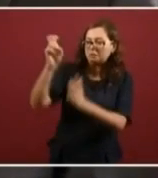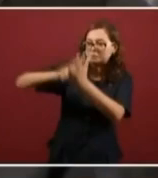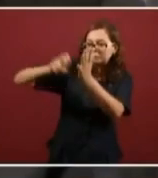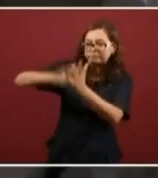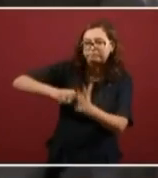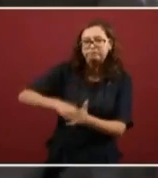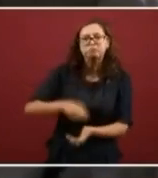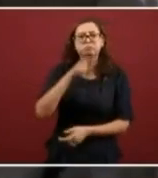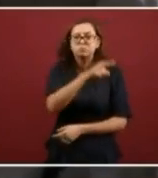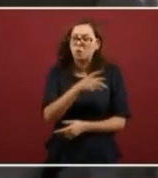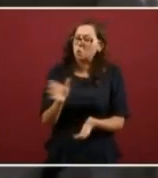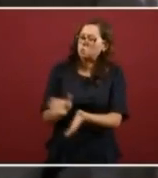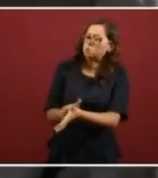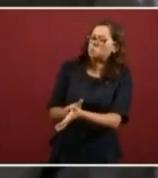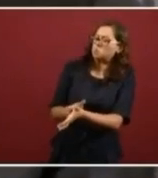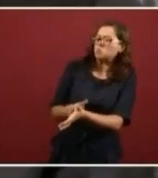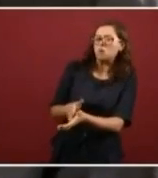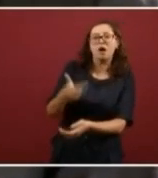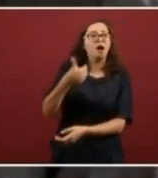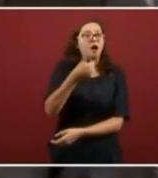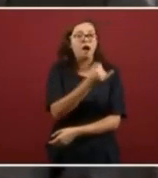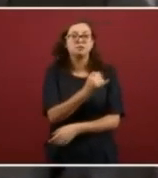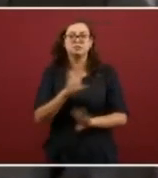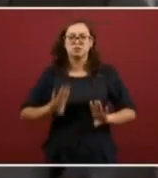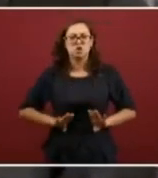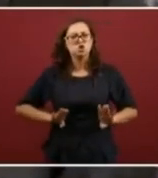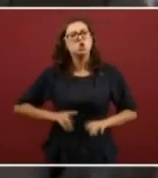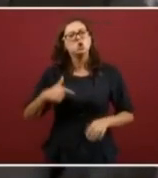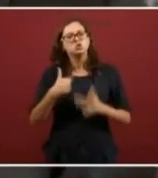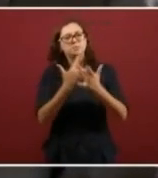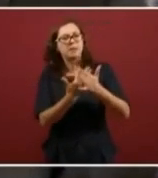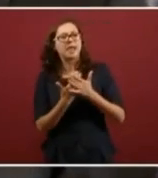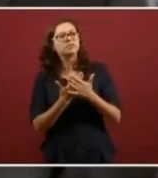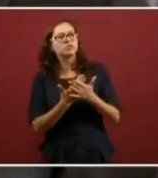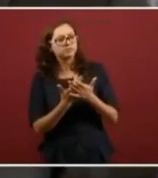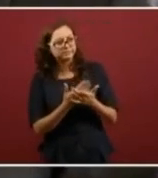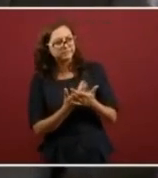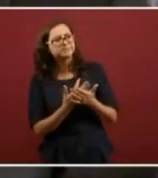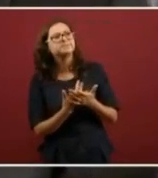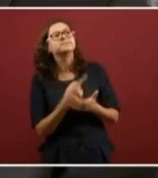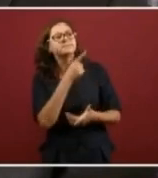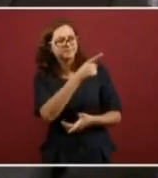Y estoy esperando que ofrezcan disculpas.